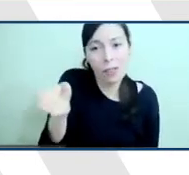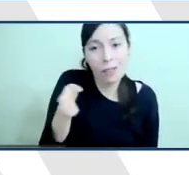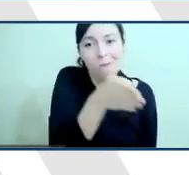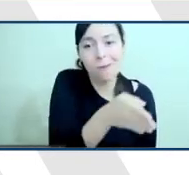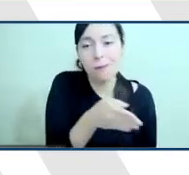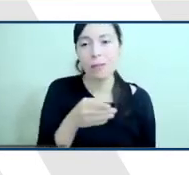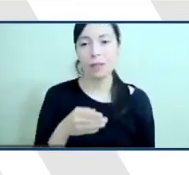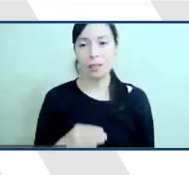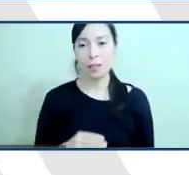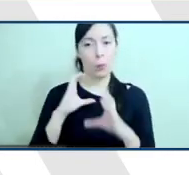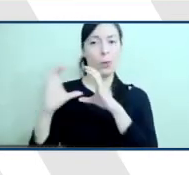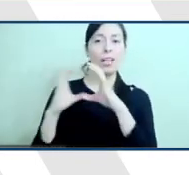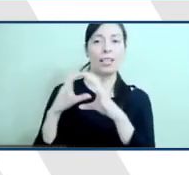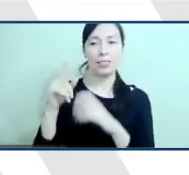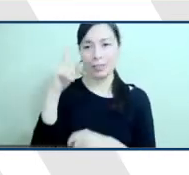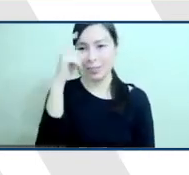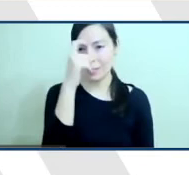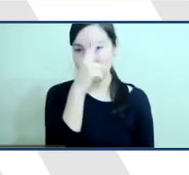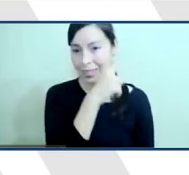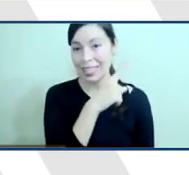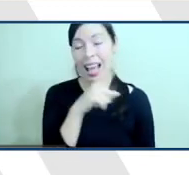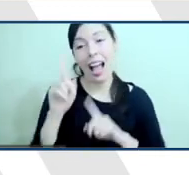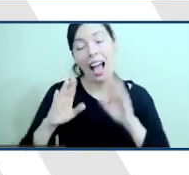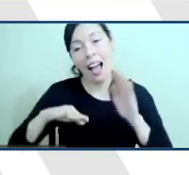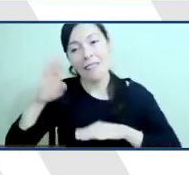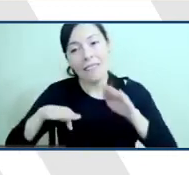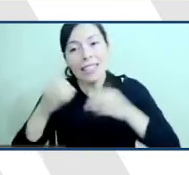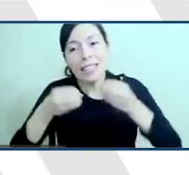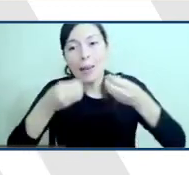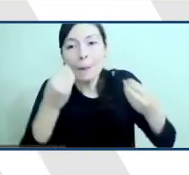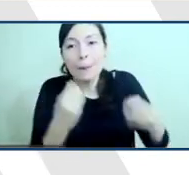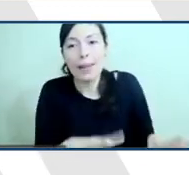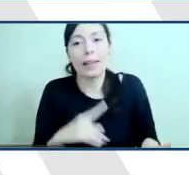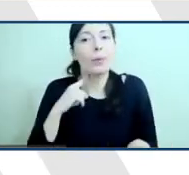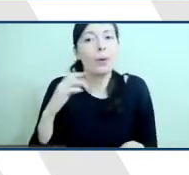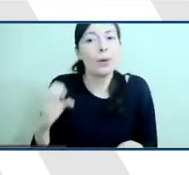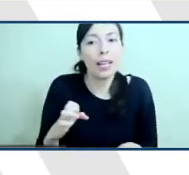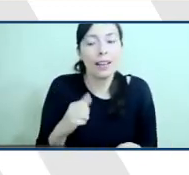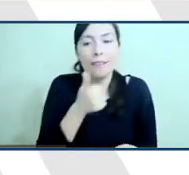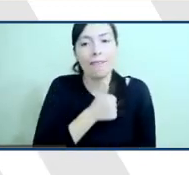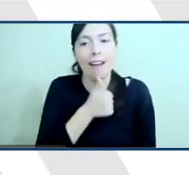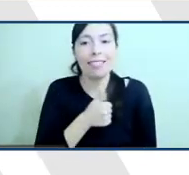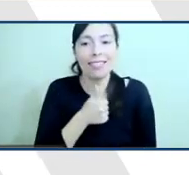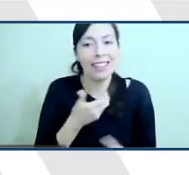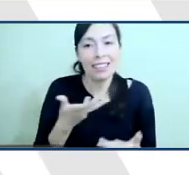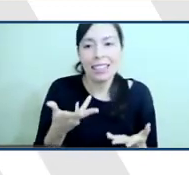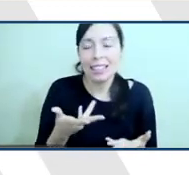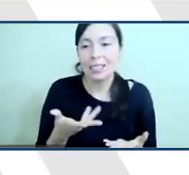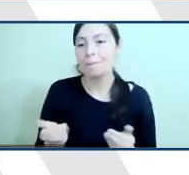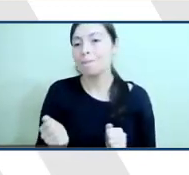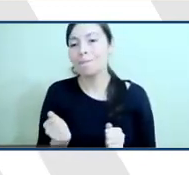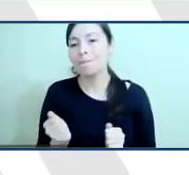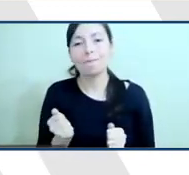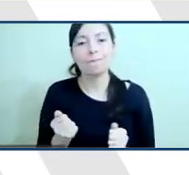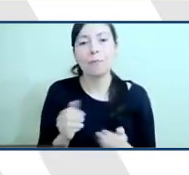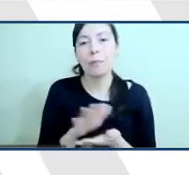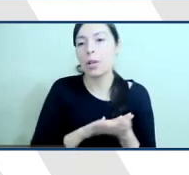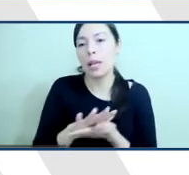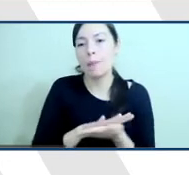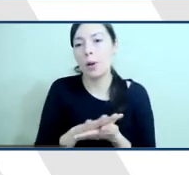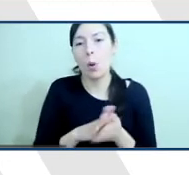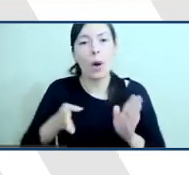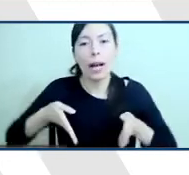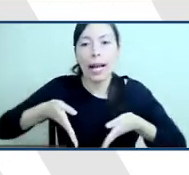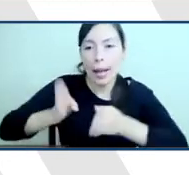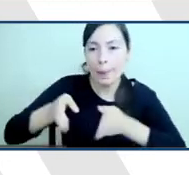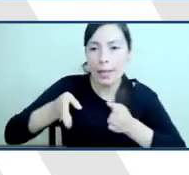que a veces perdemos por no poder poner sobre la mesa, decir que vamos a aportar, por ejemplo, un camino para